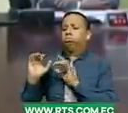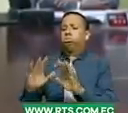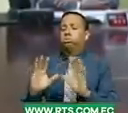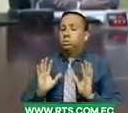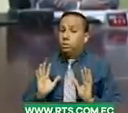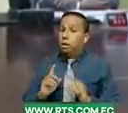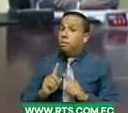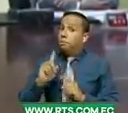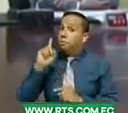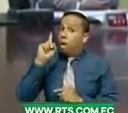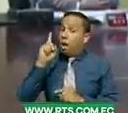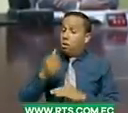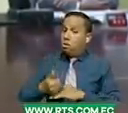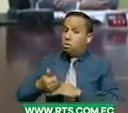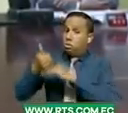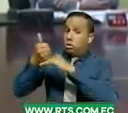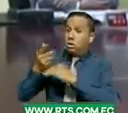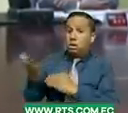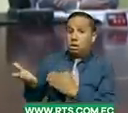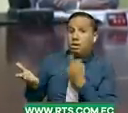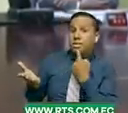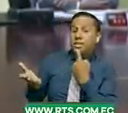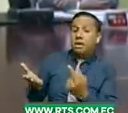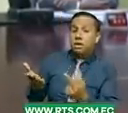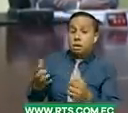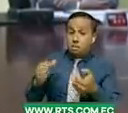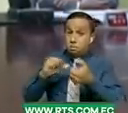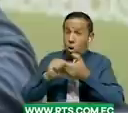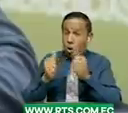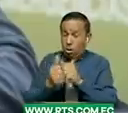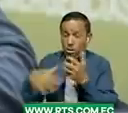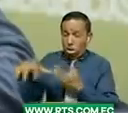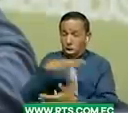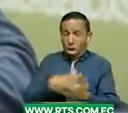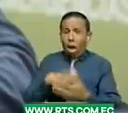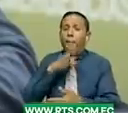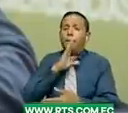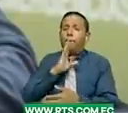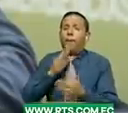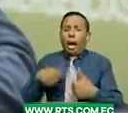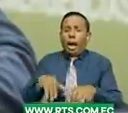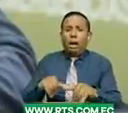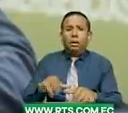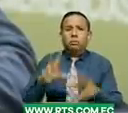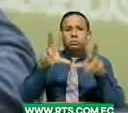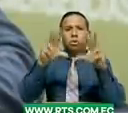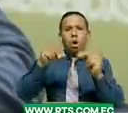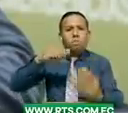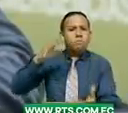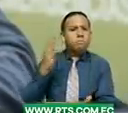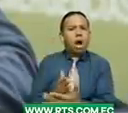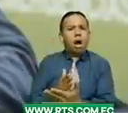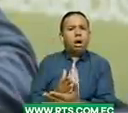son enfáticas en señalar que no van a tolerar más incidentes. Revocará